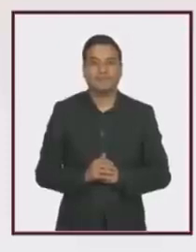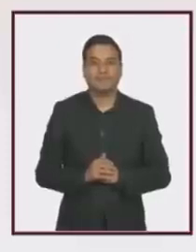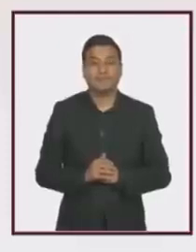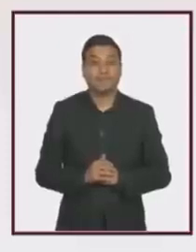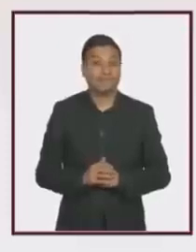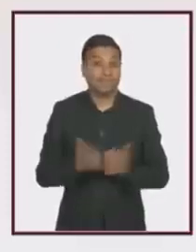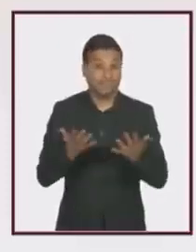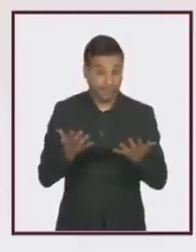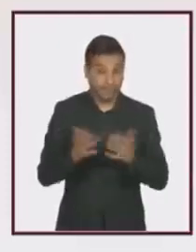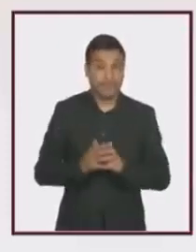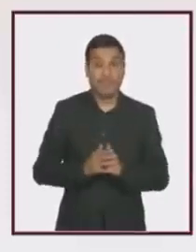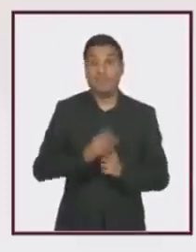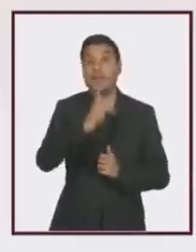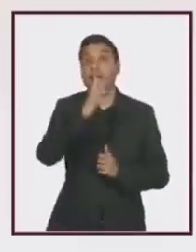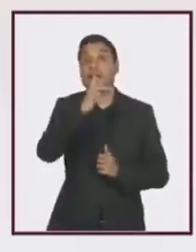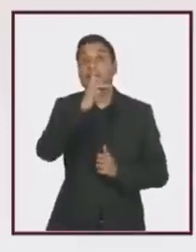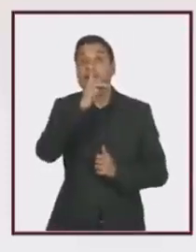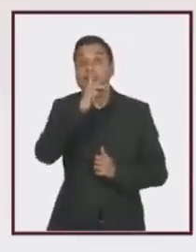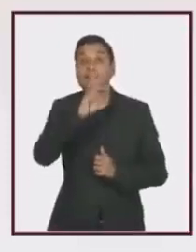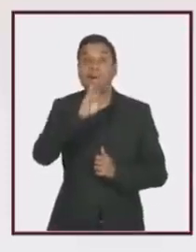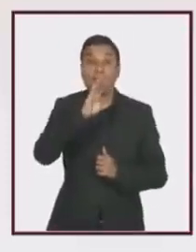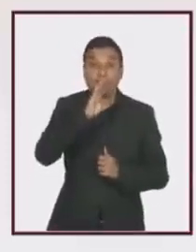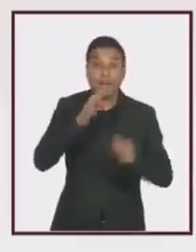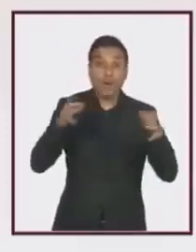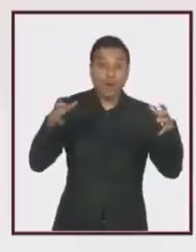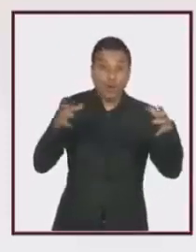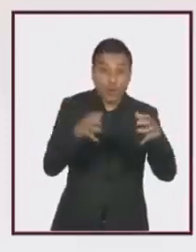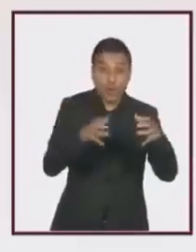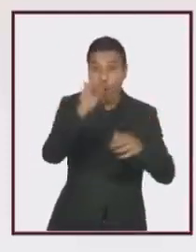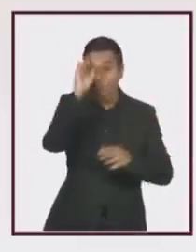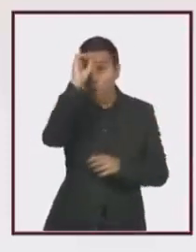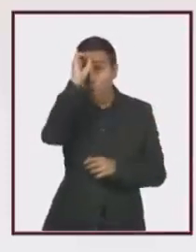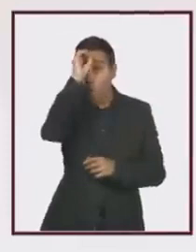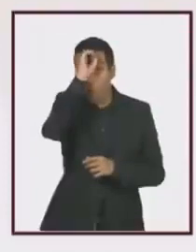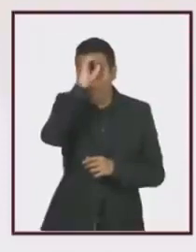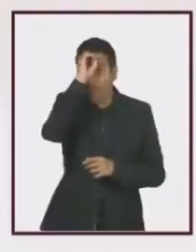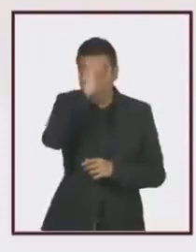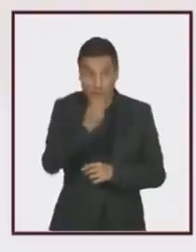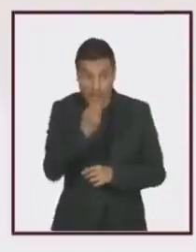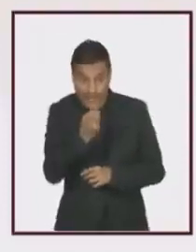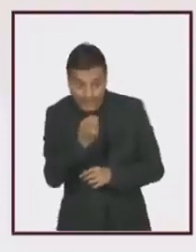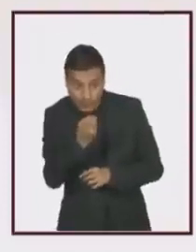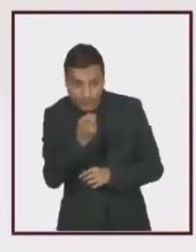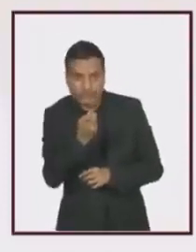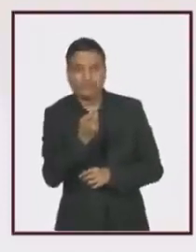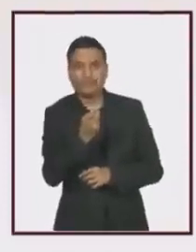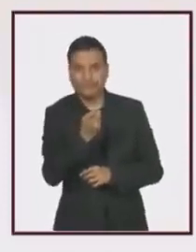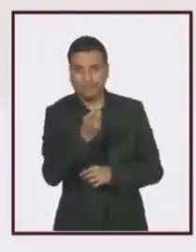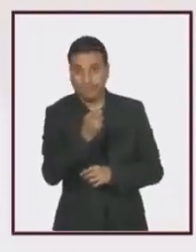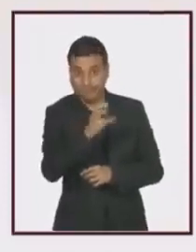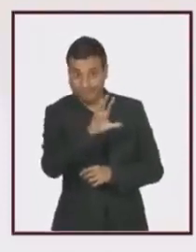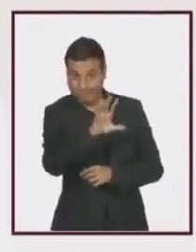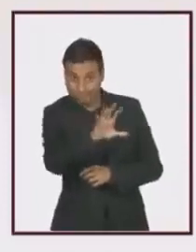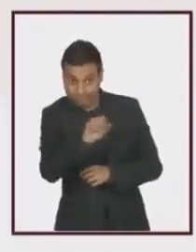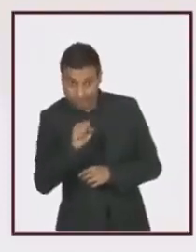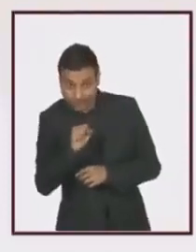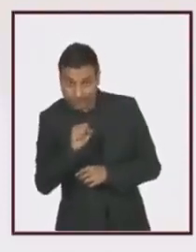expectativas que ellos tienen, ellos se verán cada vez más involucrados en el proceso de sus hijos.